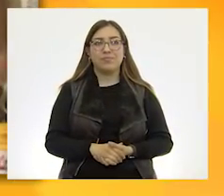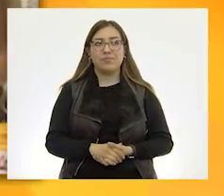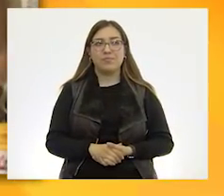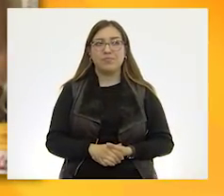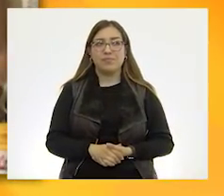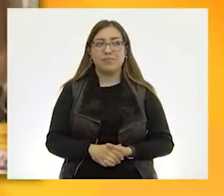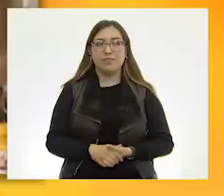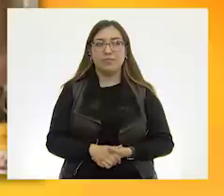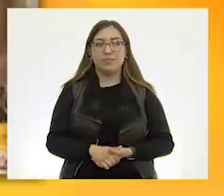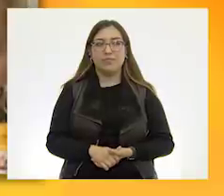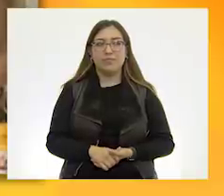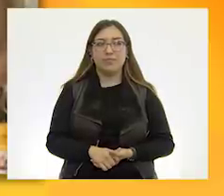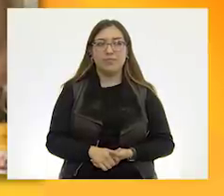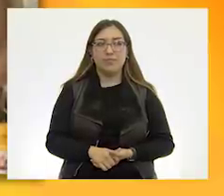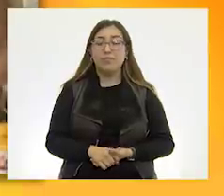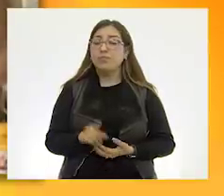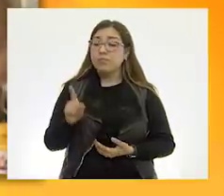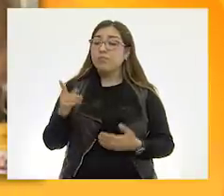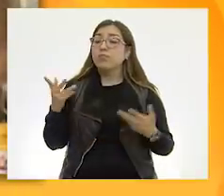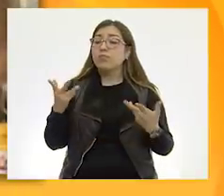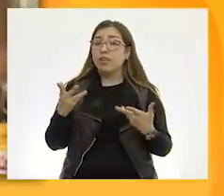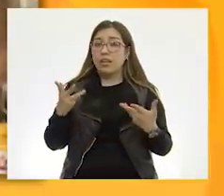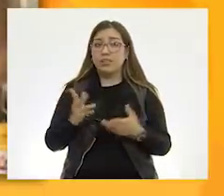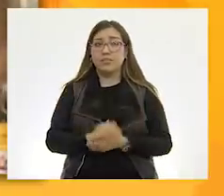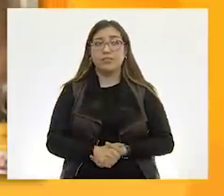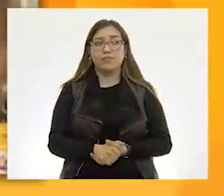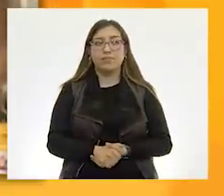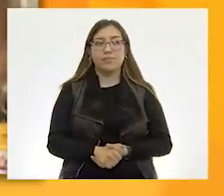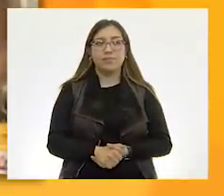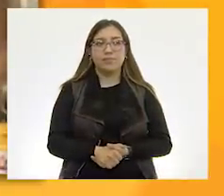Voy a pintar. ¿Y qué vas a hacer?